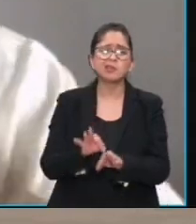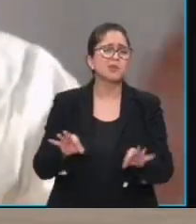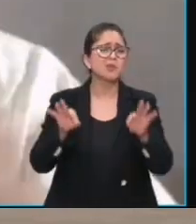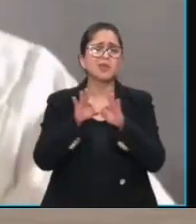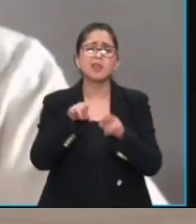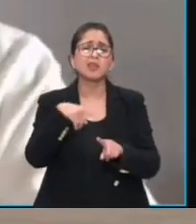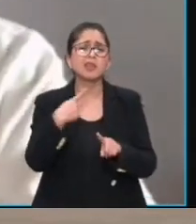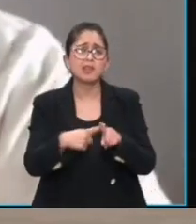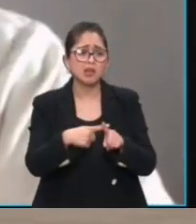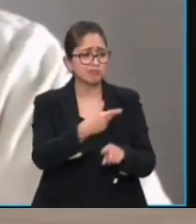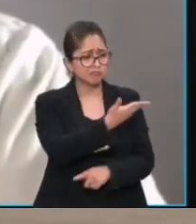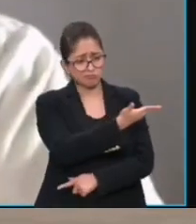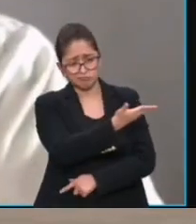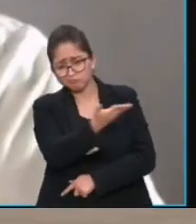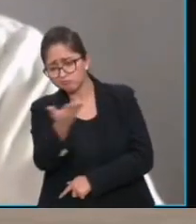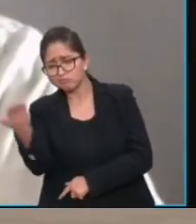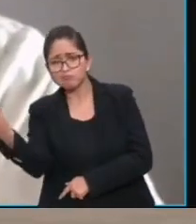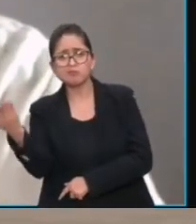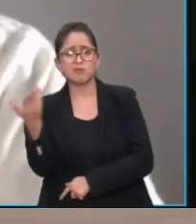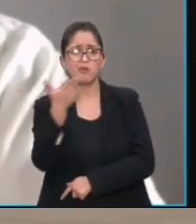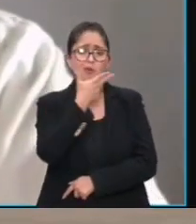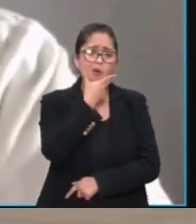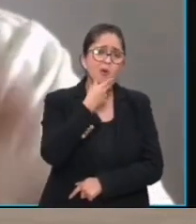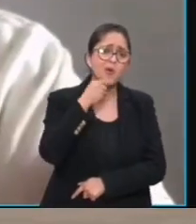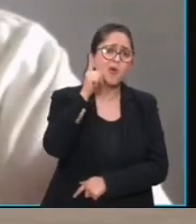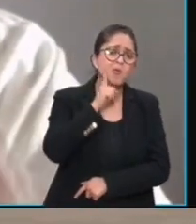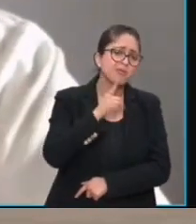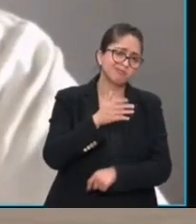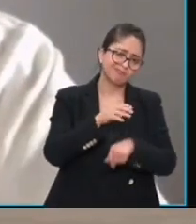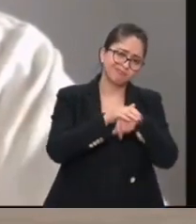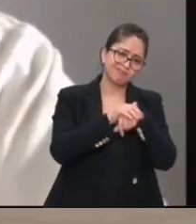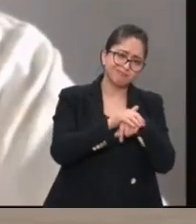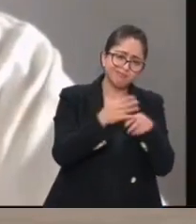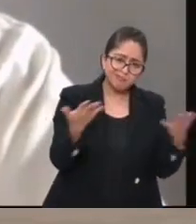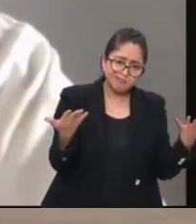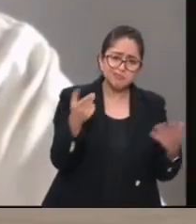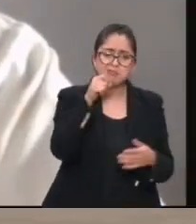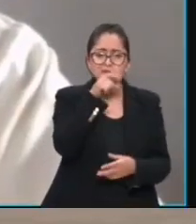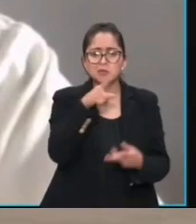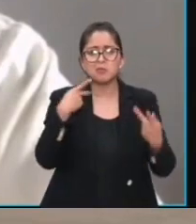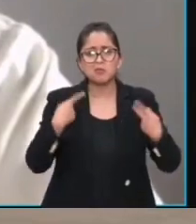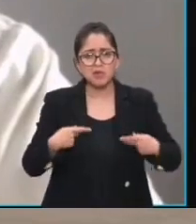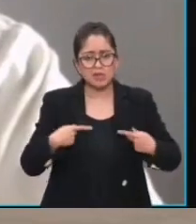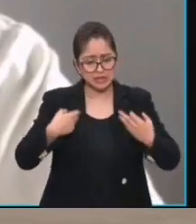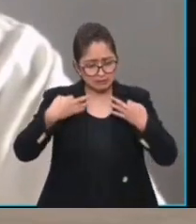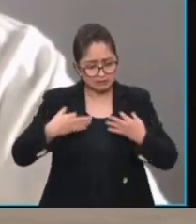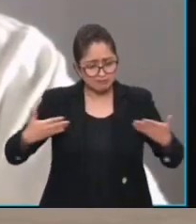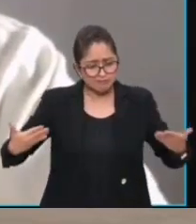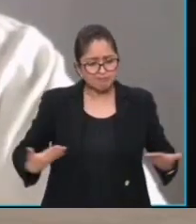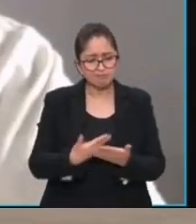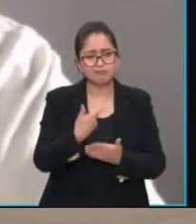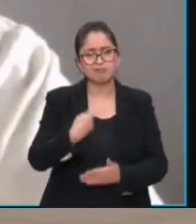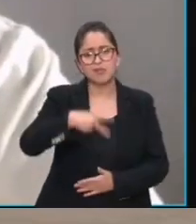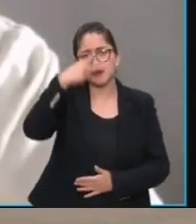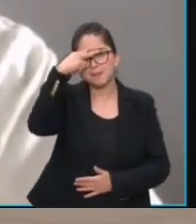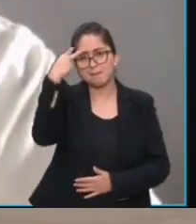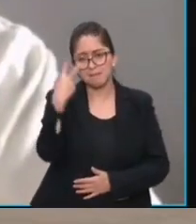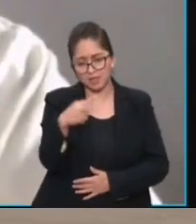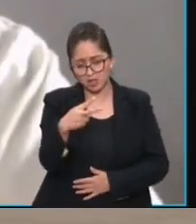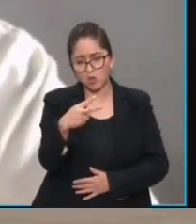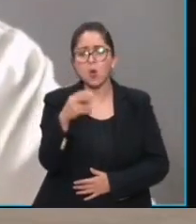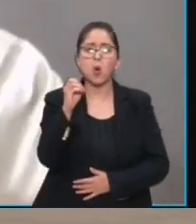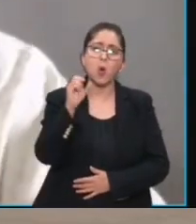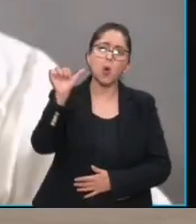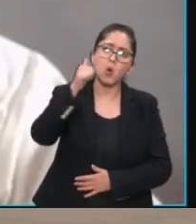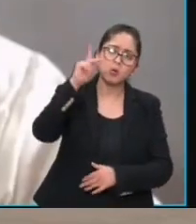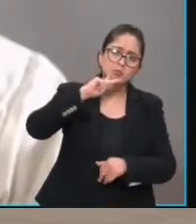Que ustedes, mis amigos, amigas, ciudadanos de México, mexicanas, mexicanos, para el Partido del